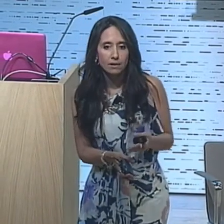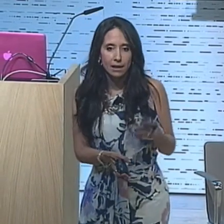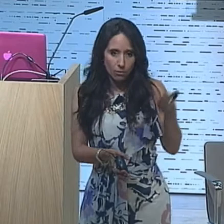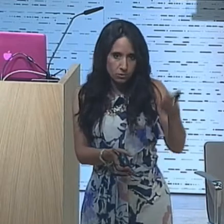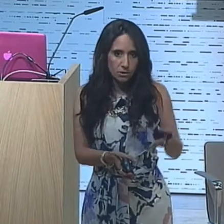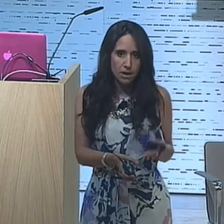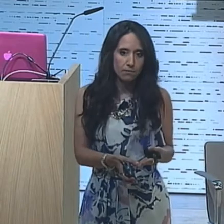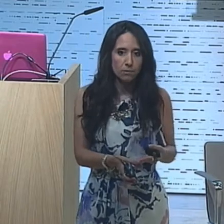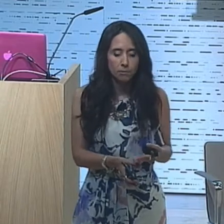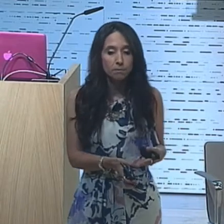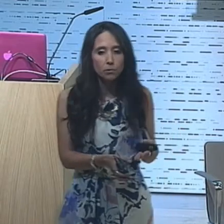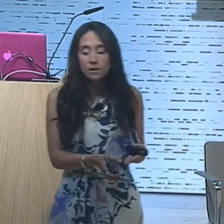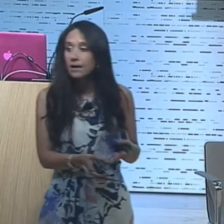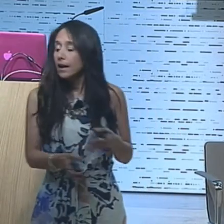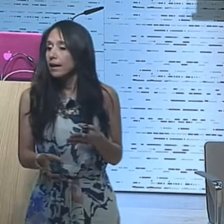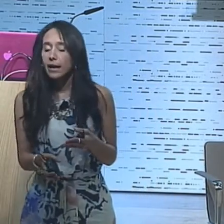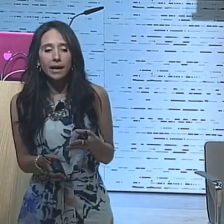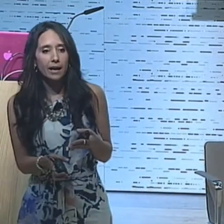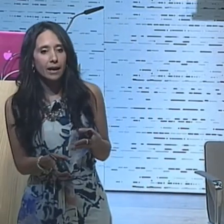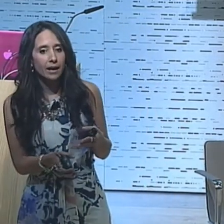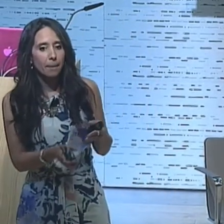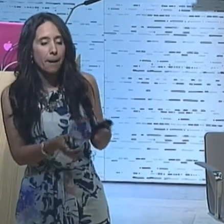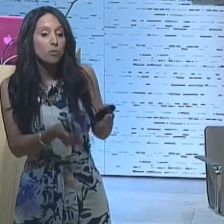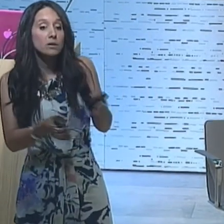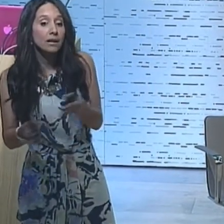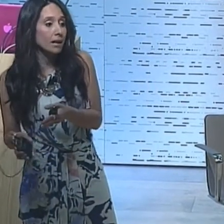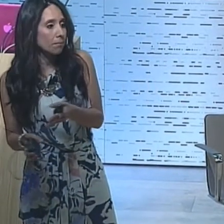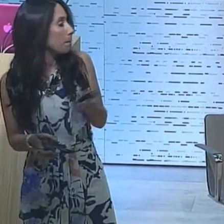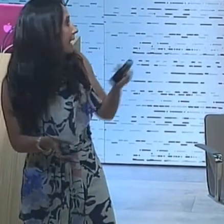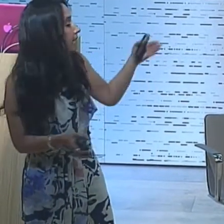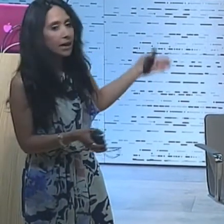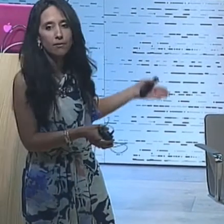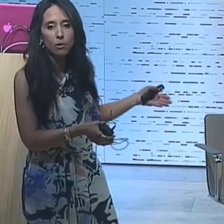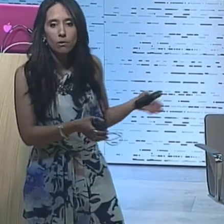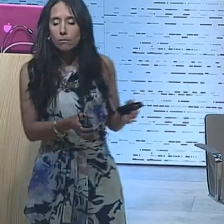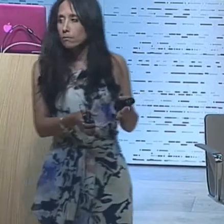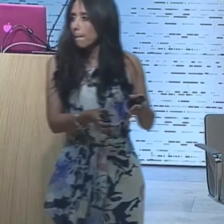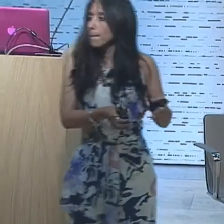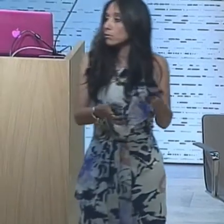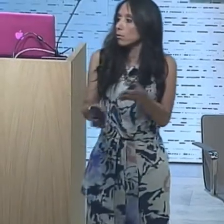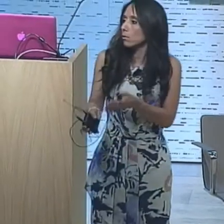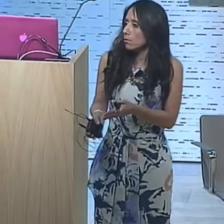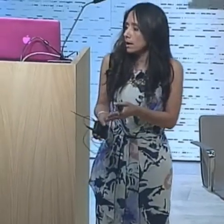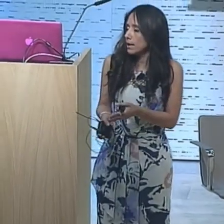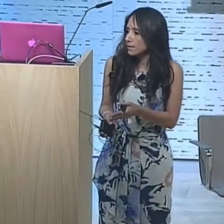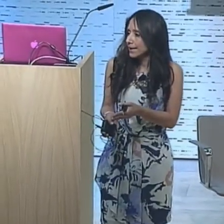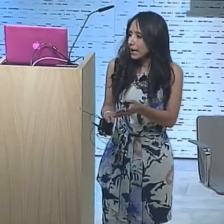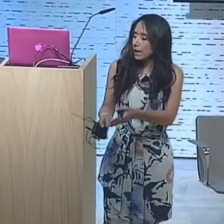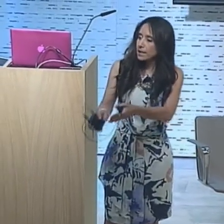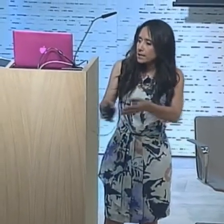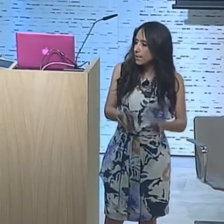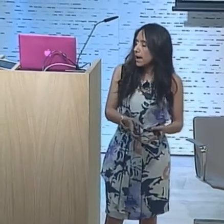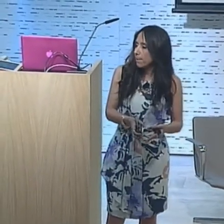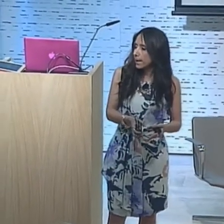sentido del conocimiento, ¿no? Entonces, vamos a ir planteando metodologías